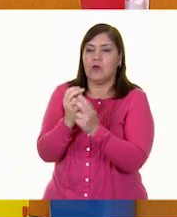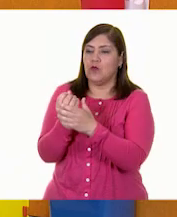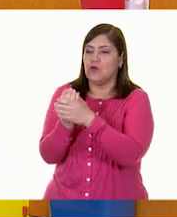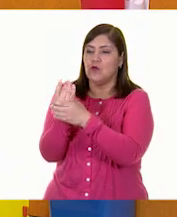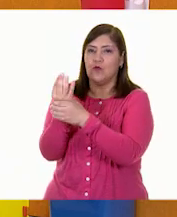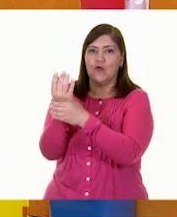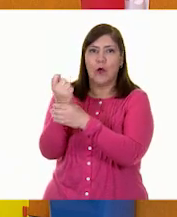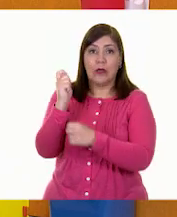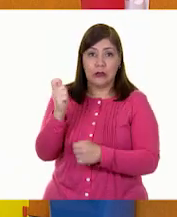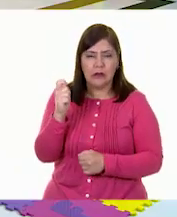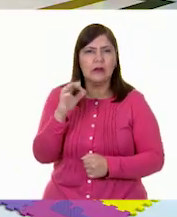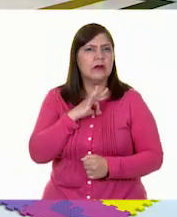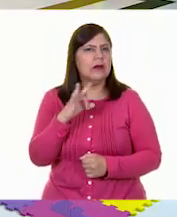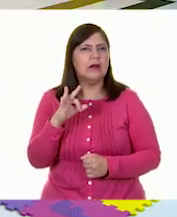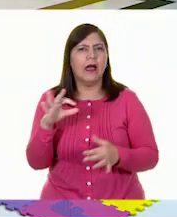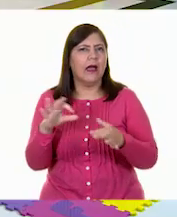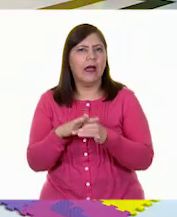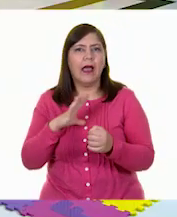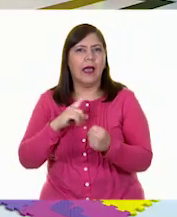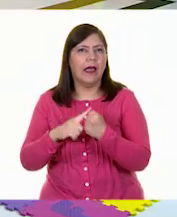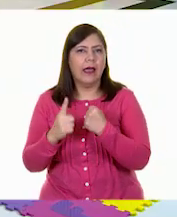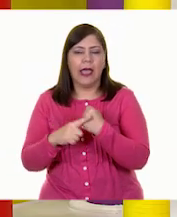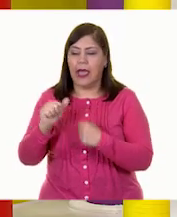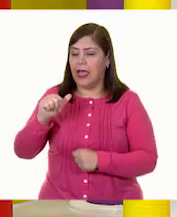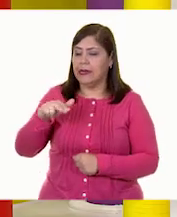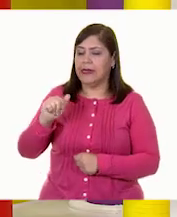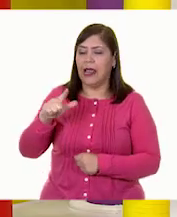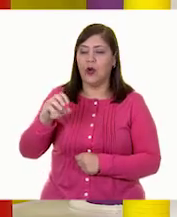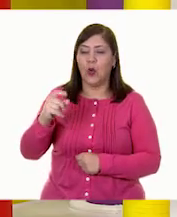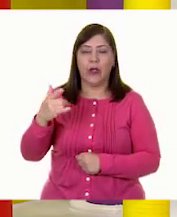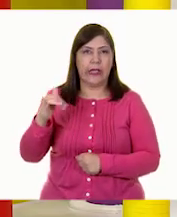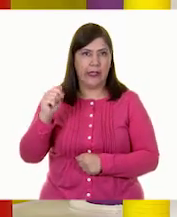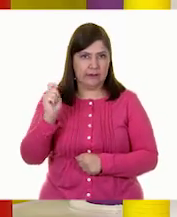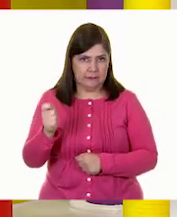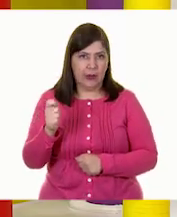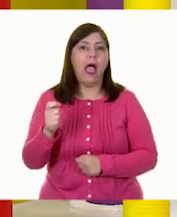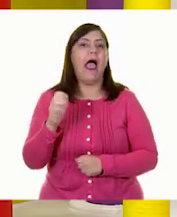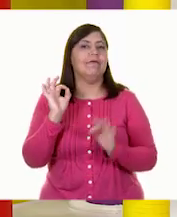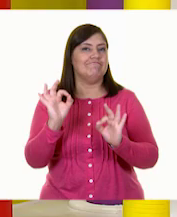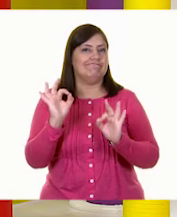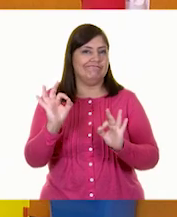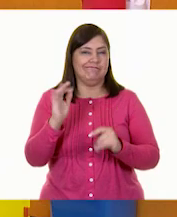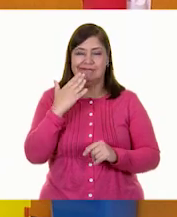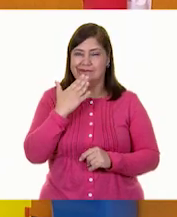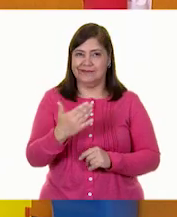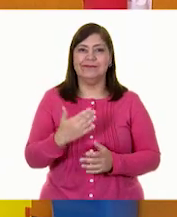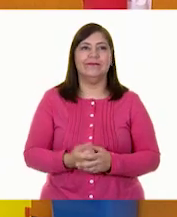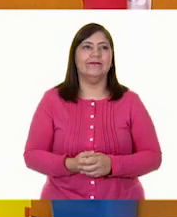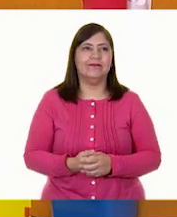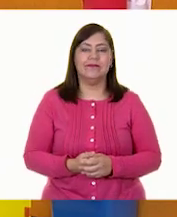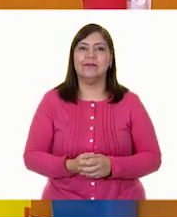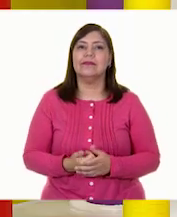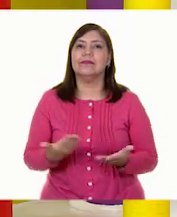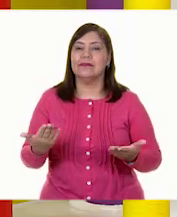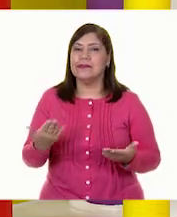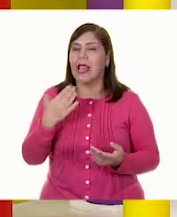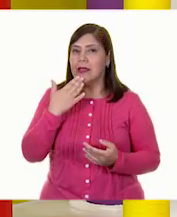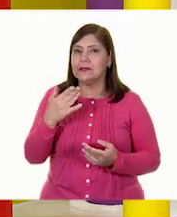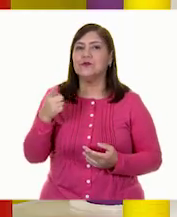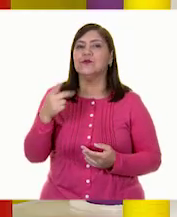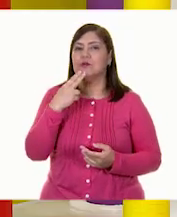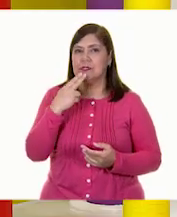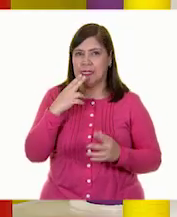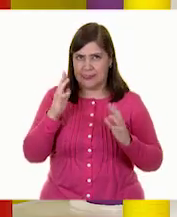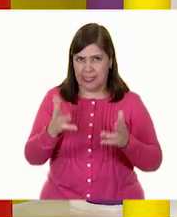¿qué, no qué recurso fuego literario tenemos ahí? La analogía. Exactamente. Ay, ay, ay. O sea, sí veo qué estamos usando, pero